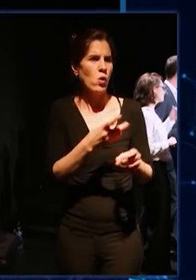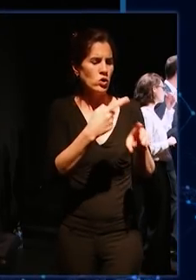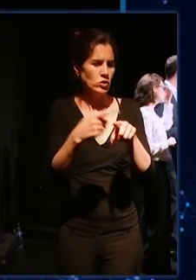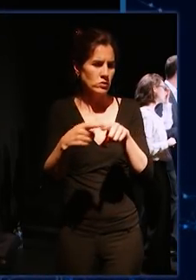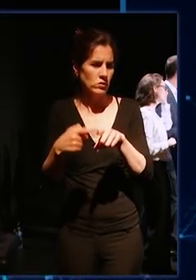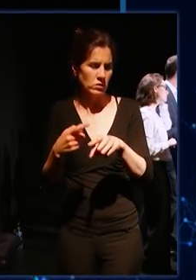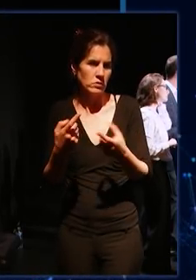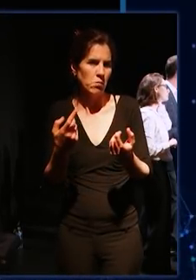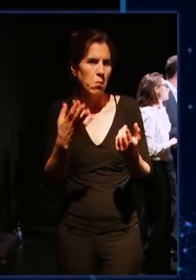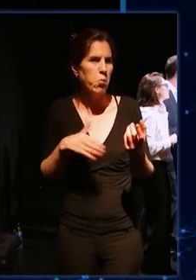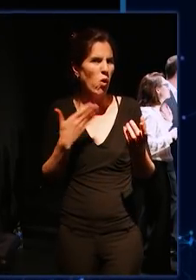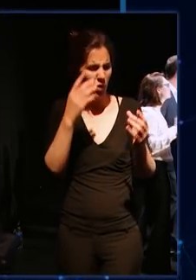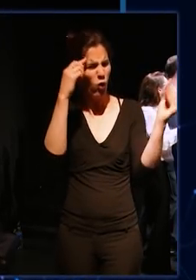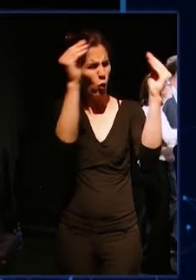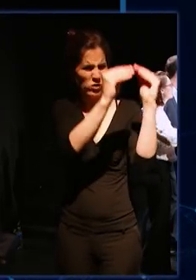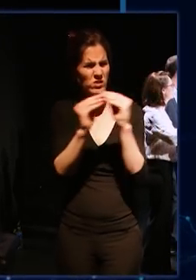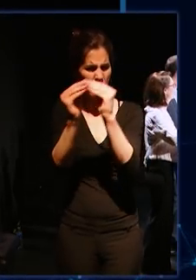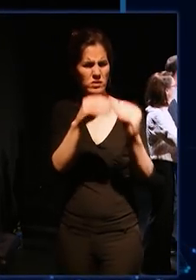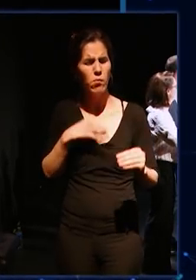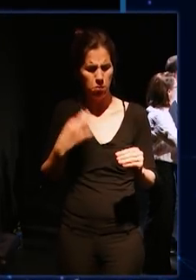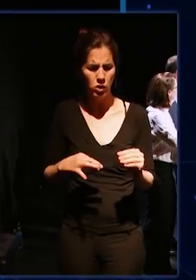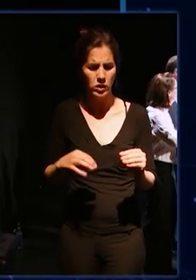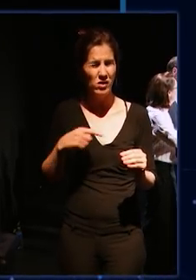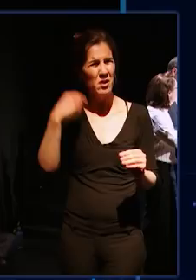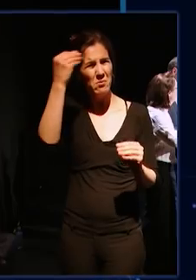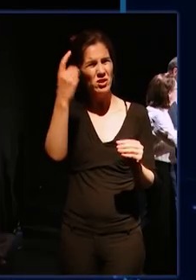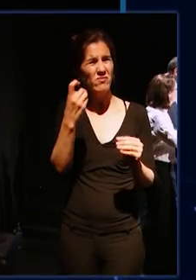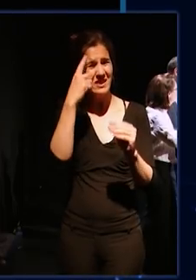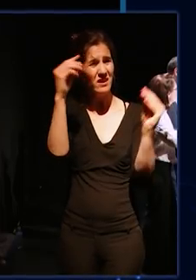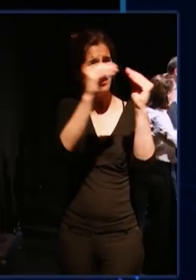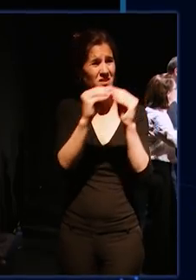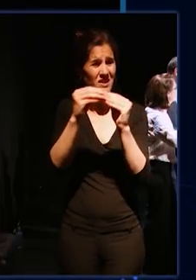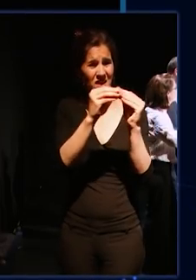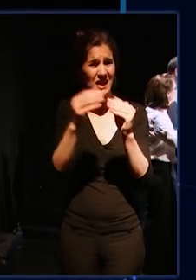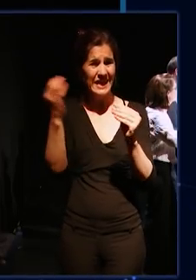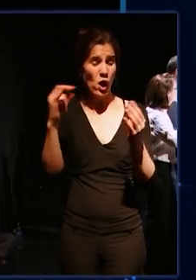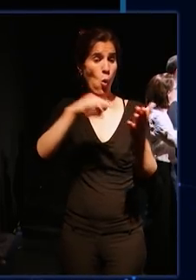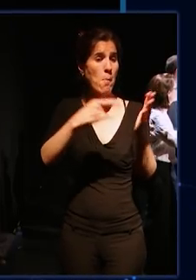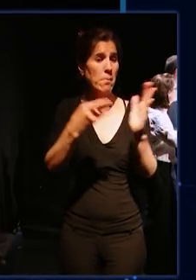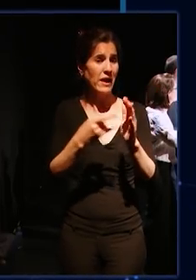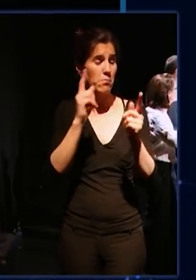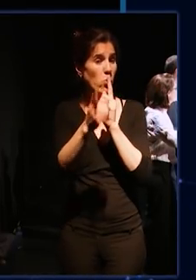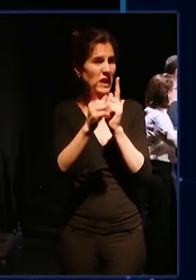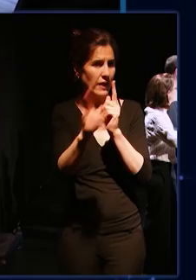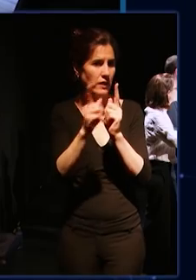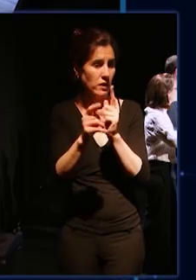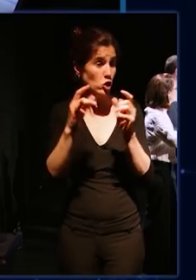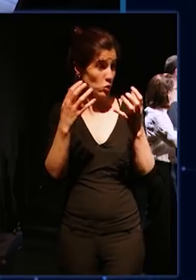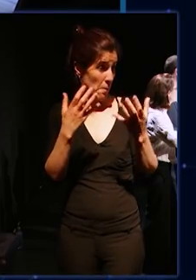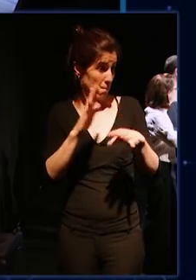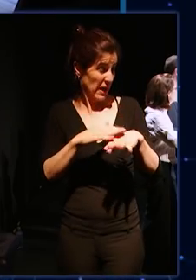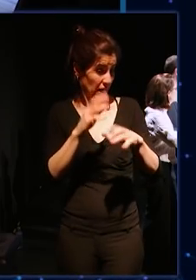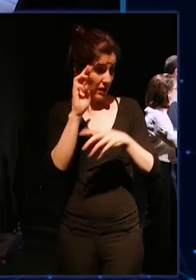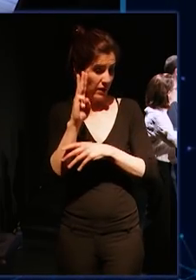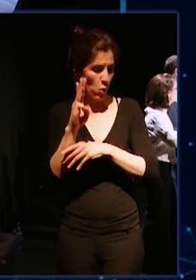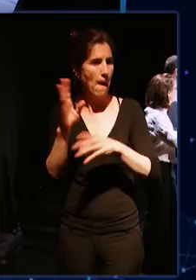conseguir un consenso, es un plan de movilidad sostenible para Cardedeu consensuado, que